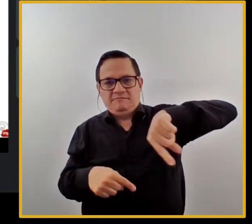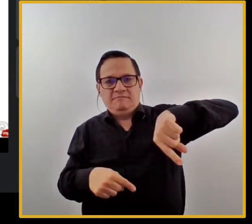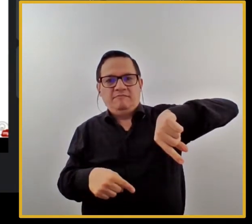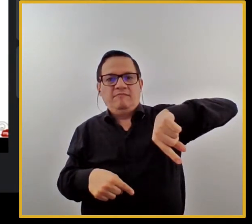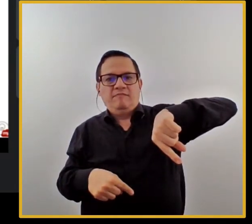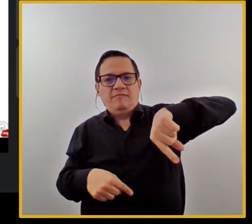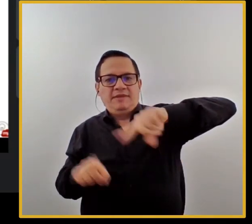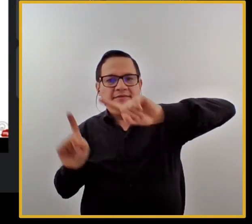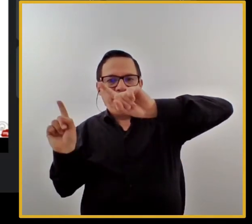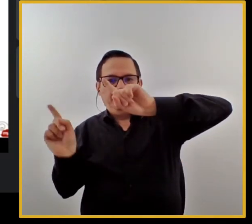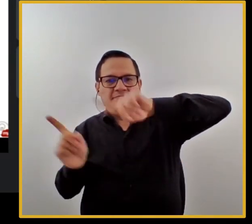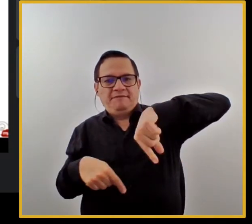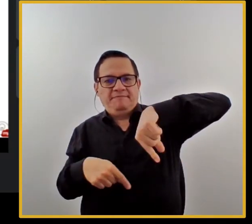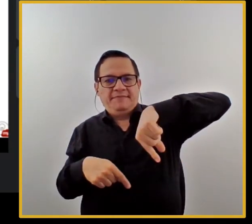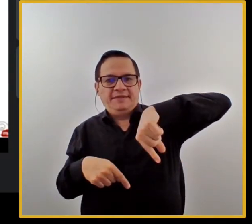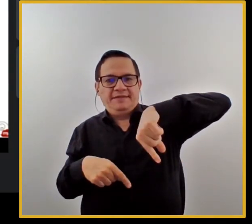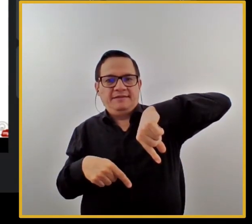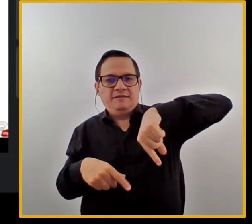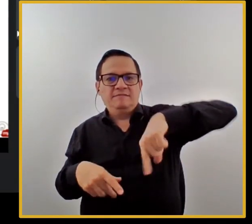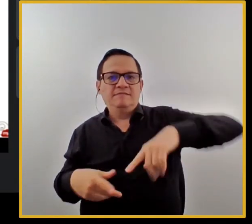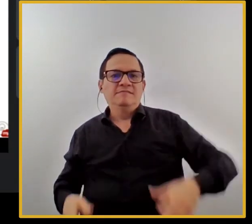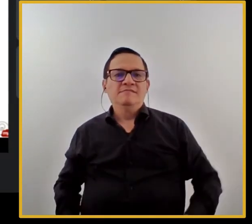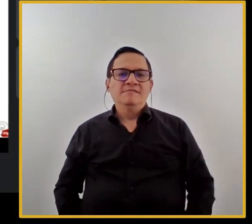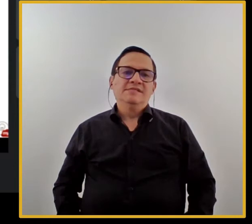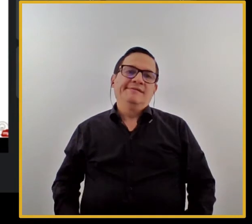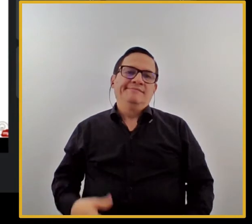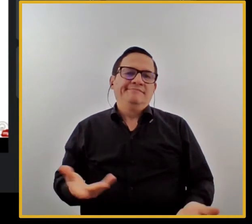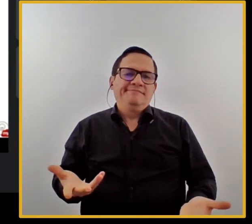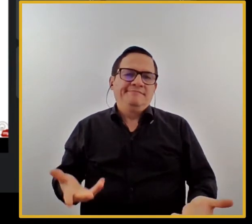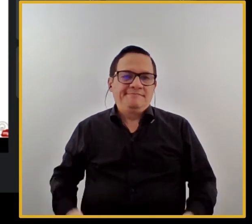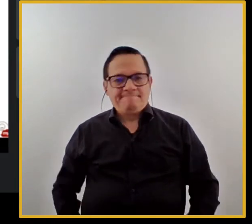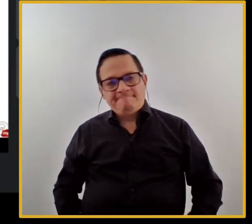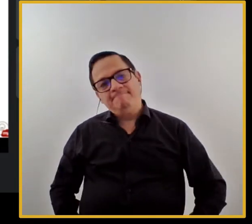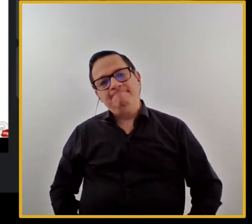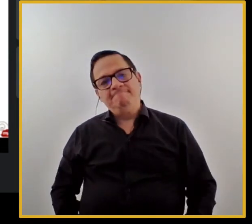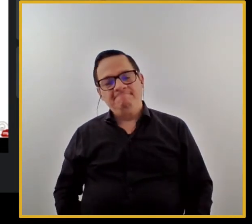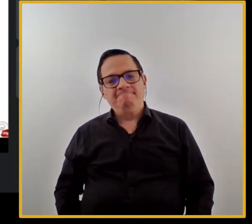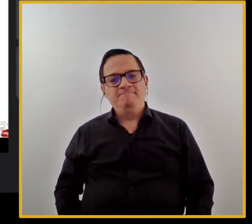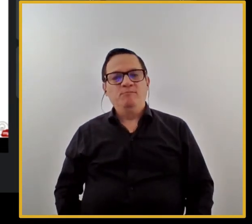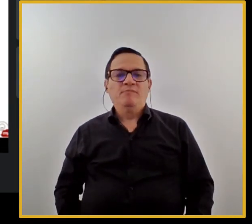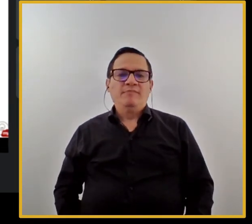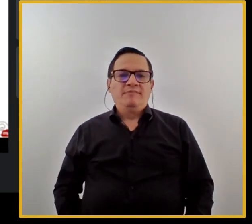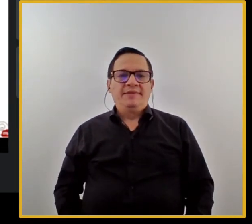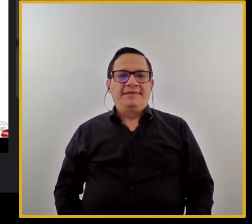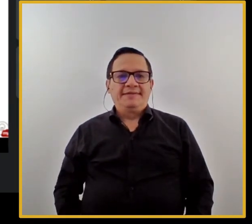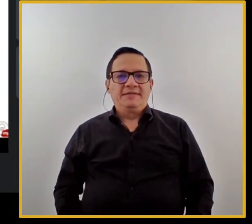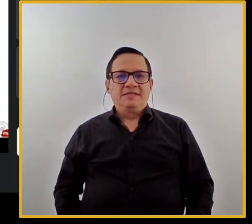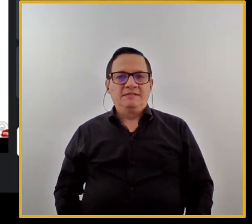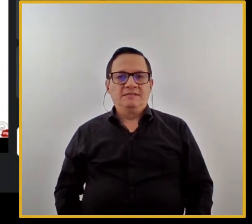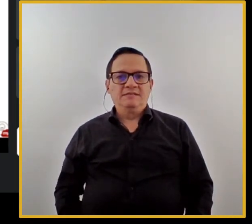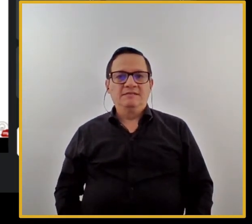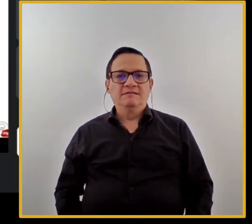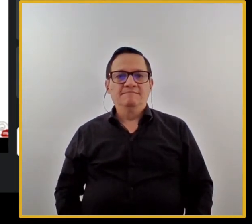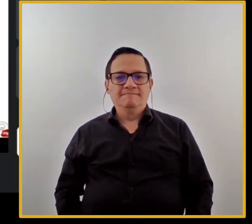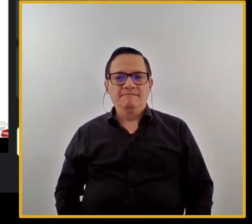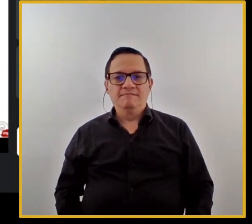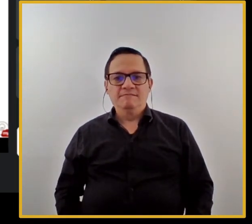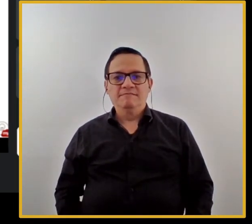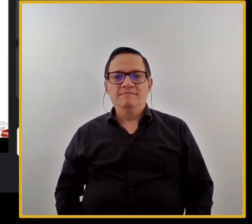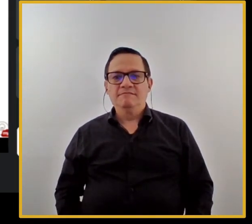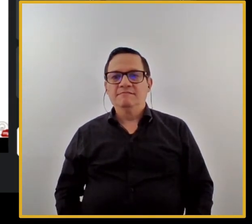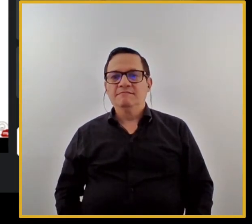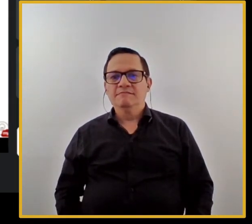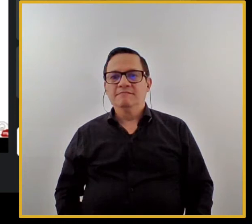se me cancela, ¿cierto? Y allí, ¿qué me queda? Yo ya allí logro